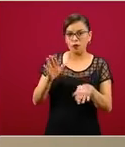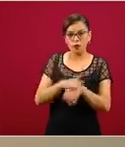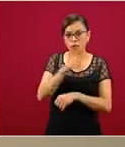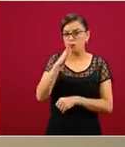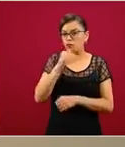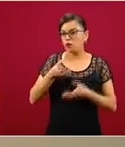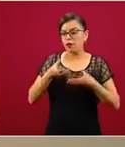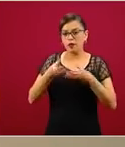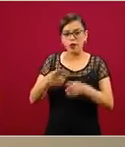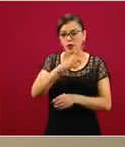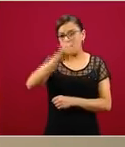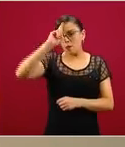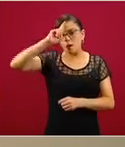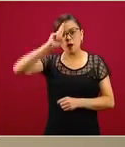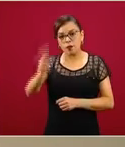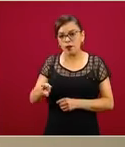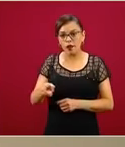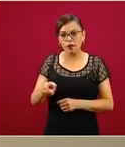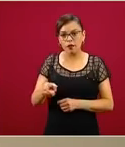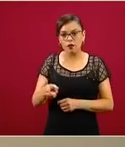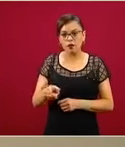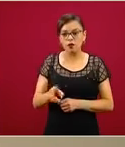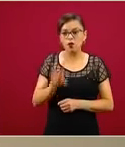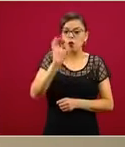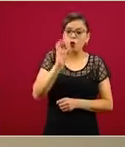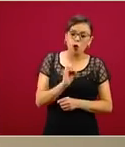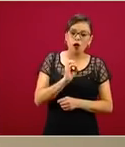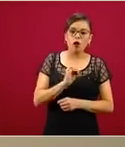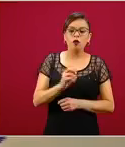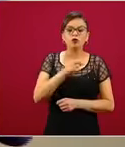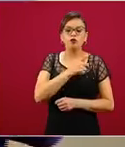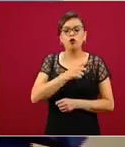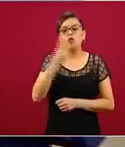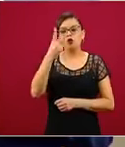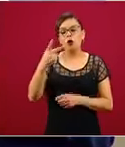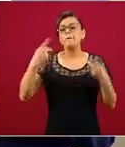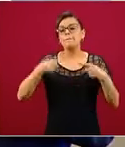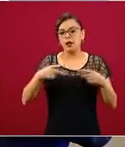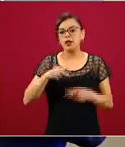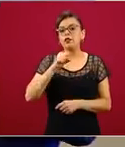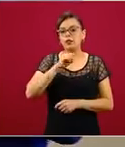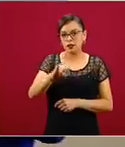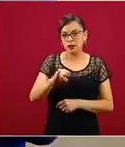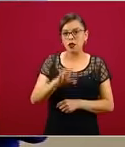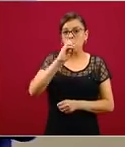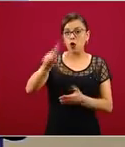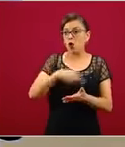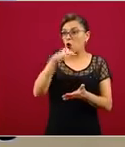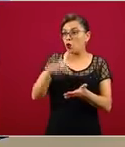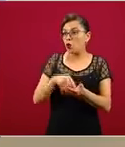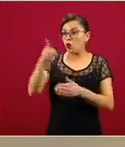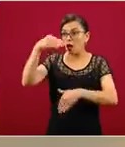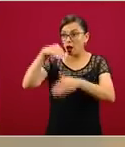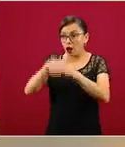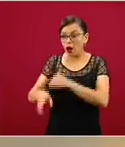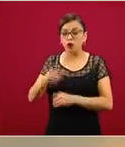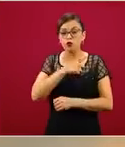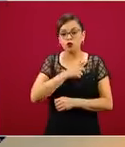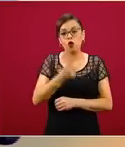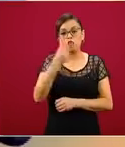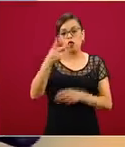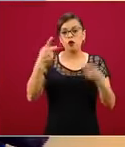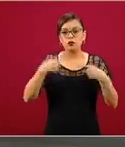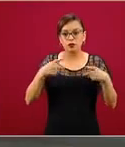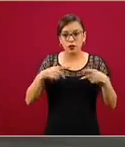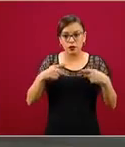estar en la calle, o solo pueden estar 2 personas, o solo pueden entrar a un espacio público 2 por familia, o solo puede